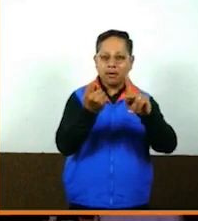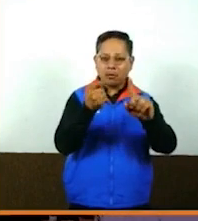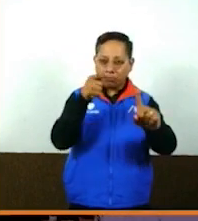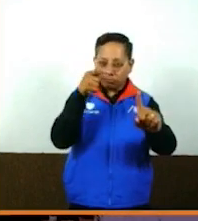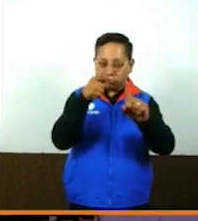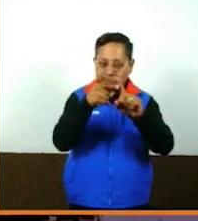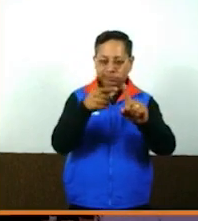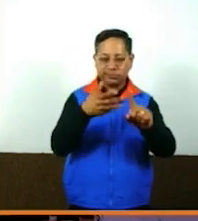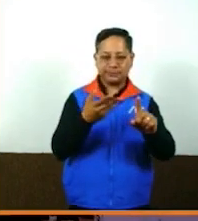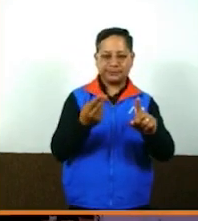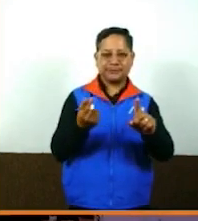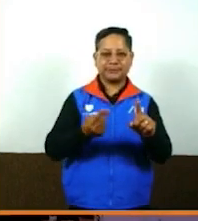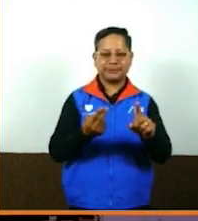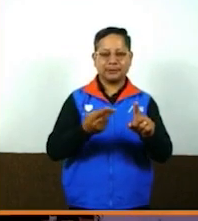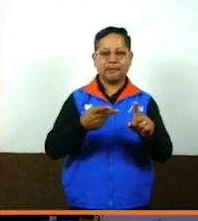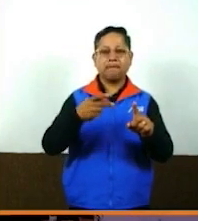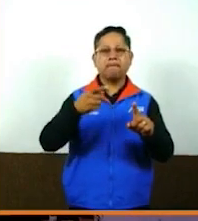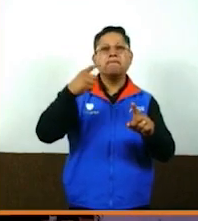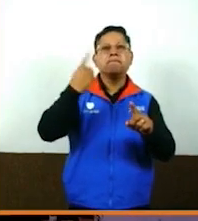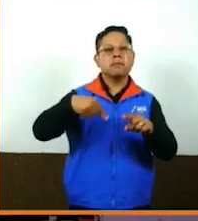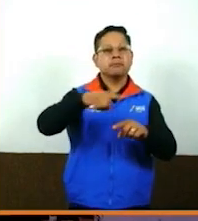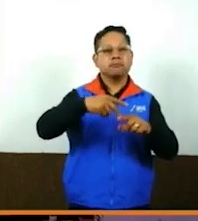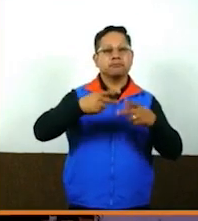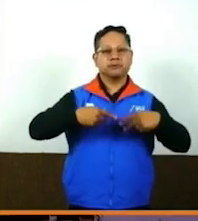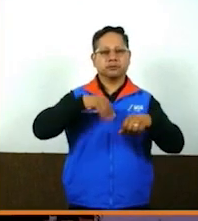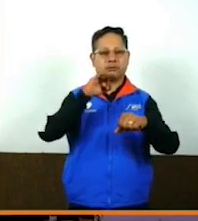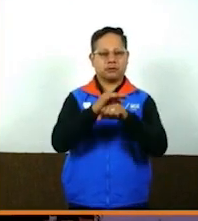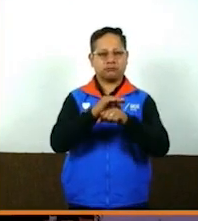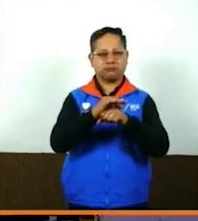que la finalidad es crear un bien para todo el mundo.